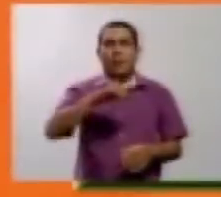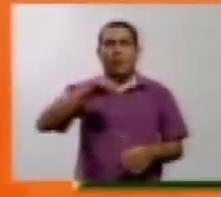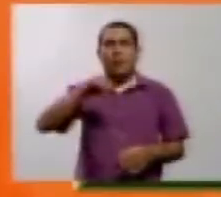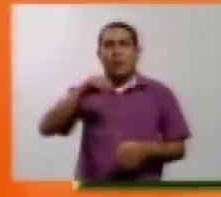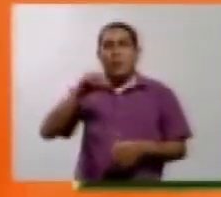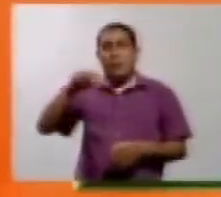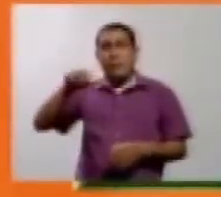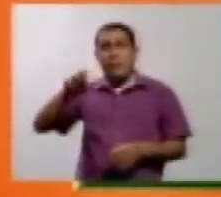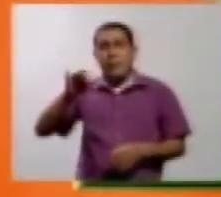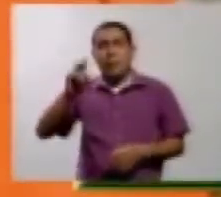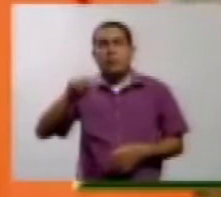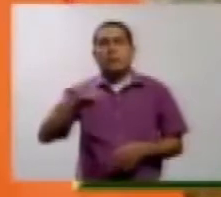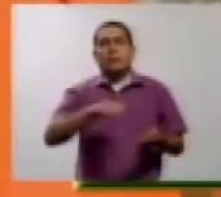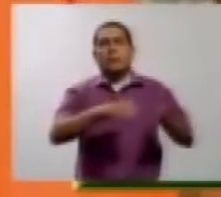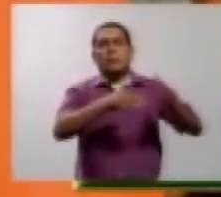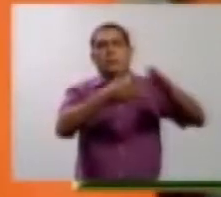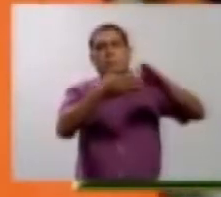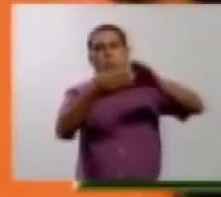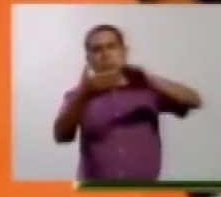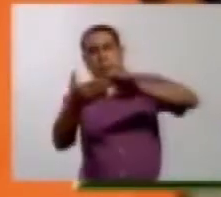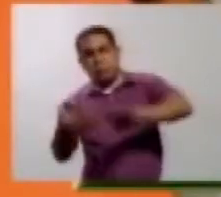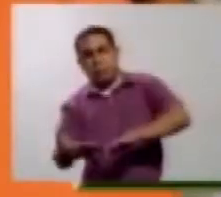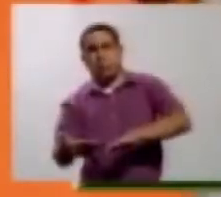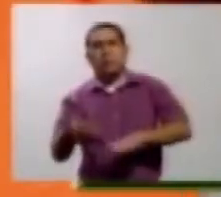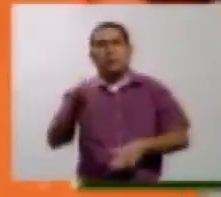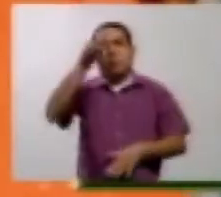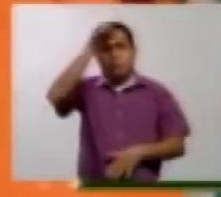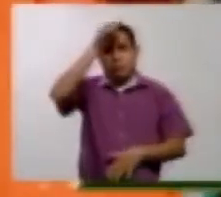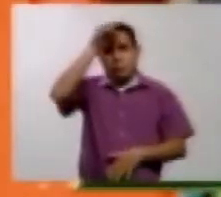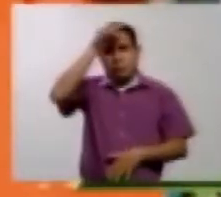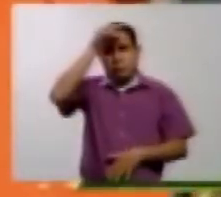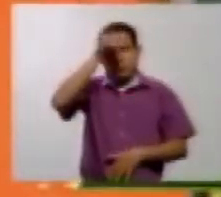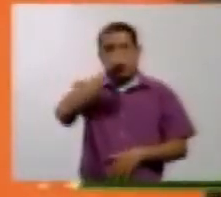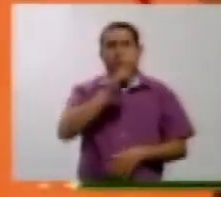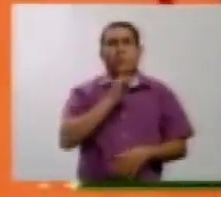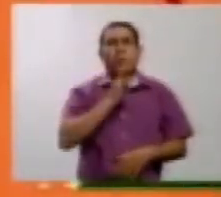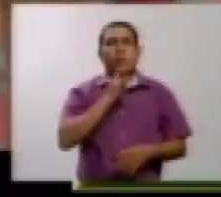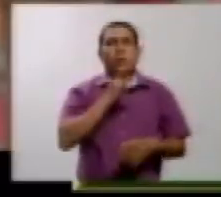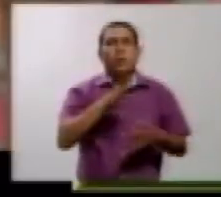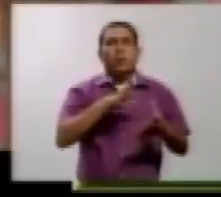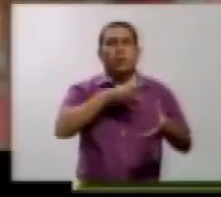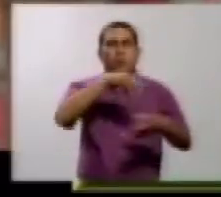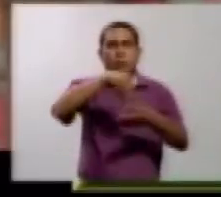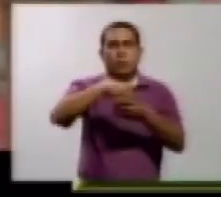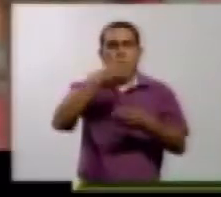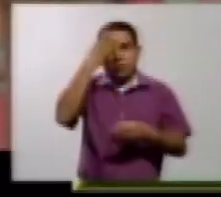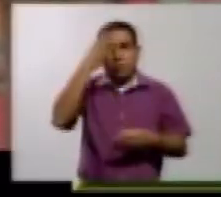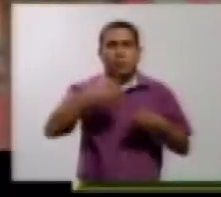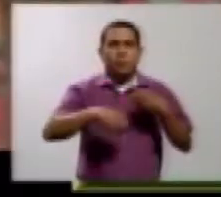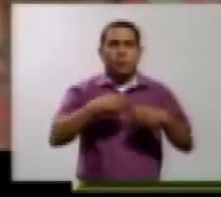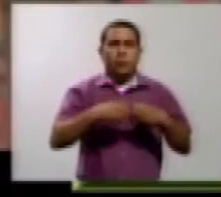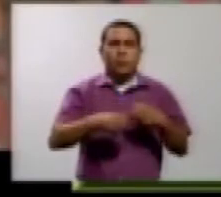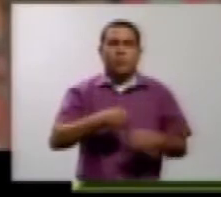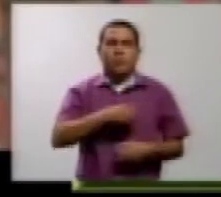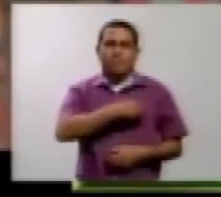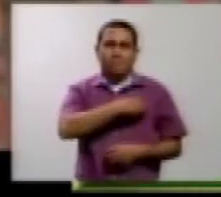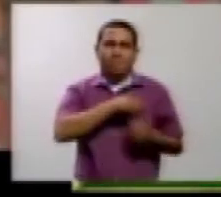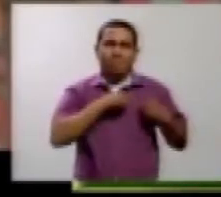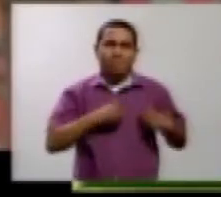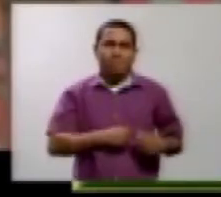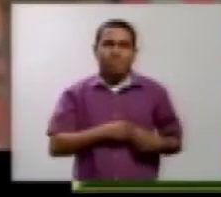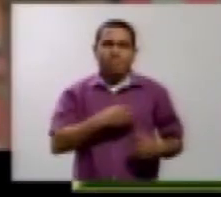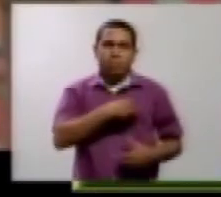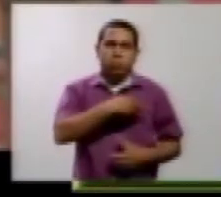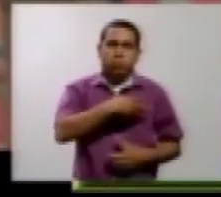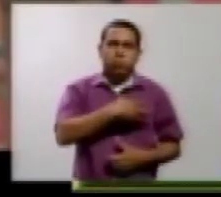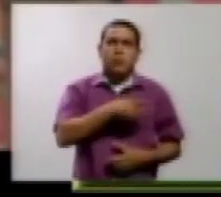Magín Díaz murió a sus 95 años en una clínica de Las Vegas donde se encontraba hospitalizado debido a problemas cardíacos. El cantante y compositor